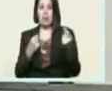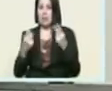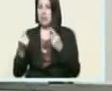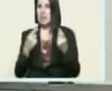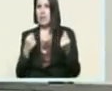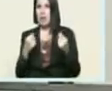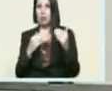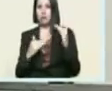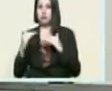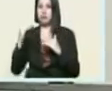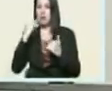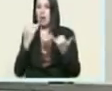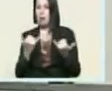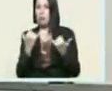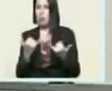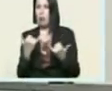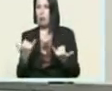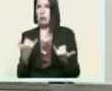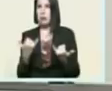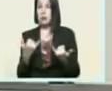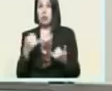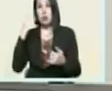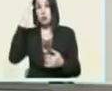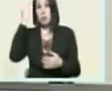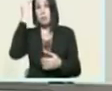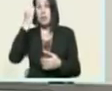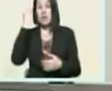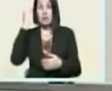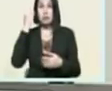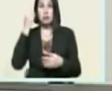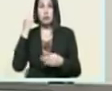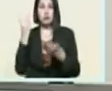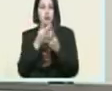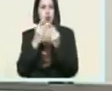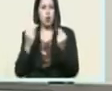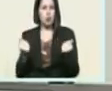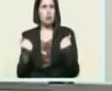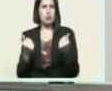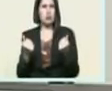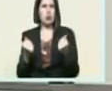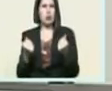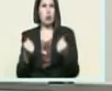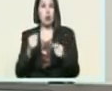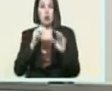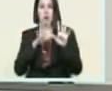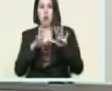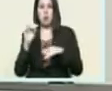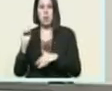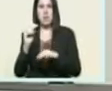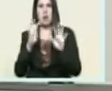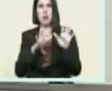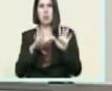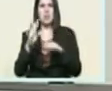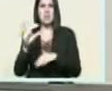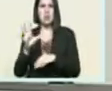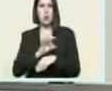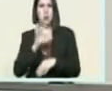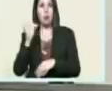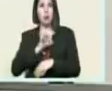monetario. Yo creo que la solución definitiva es que el